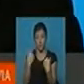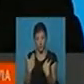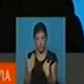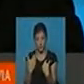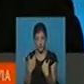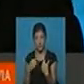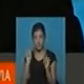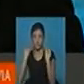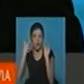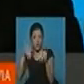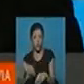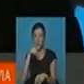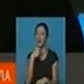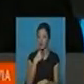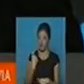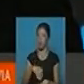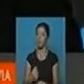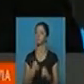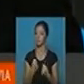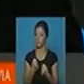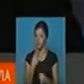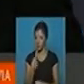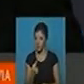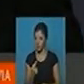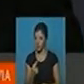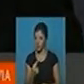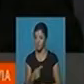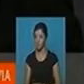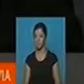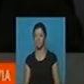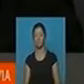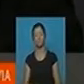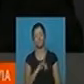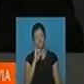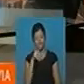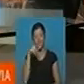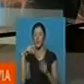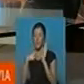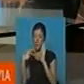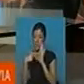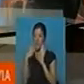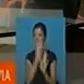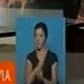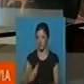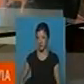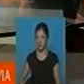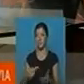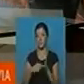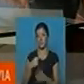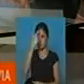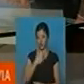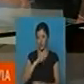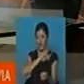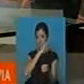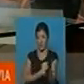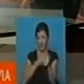nuevamente. Sí, eso me parece que es uno de los, digamos, uno de los grandes problemas de la presidencia, es el personalismo y la personalización del poder en